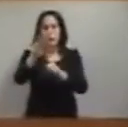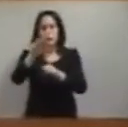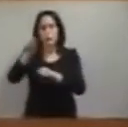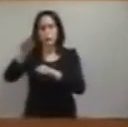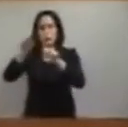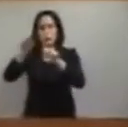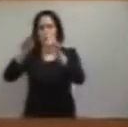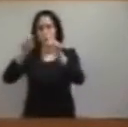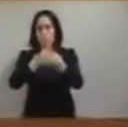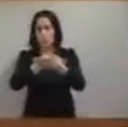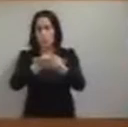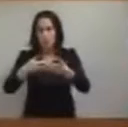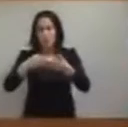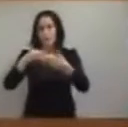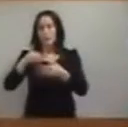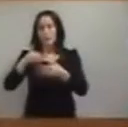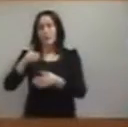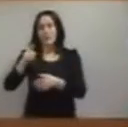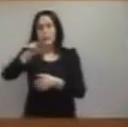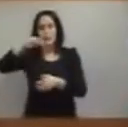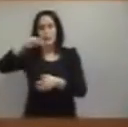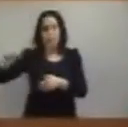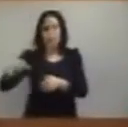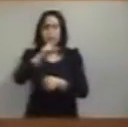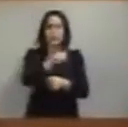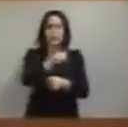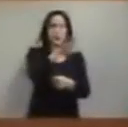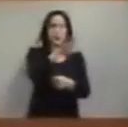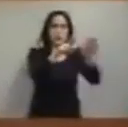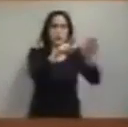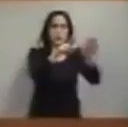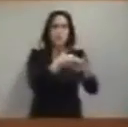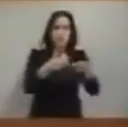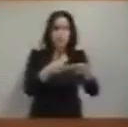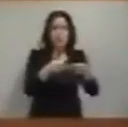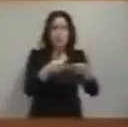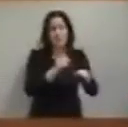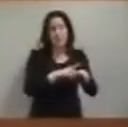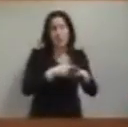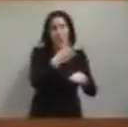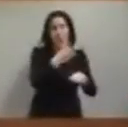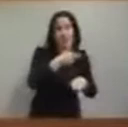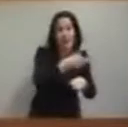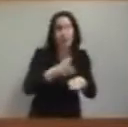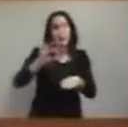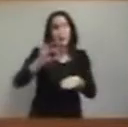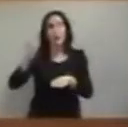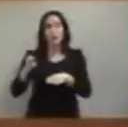192.907.000 euros, 156 a largo plazo y 36 a corto. Por eso es bueno, ya